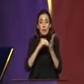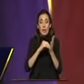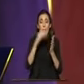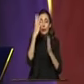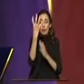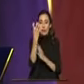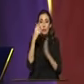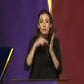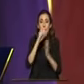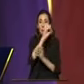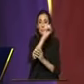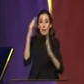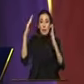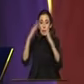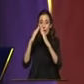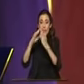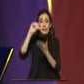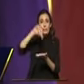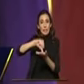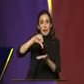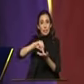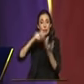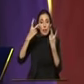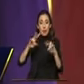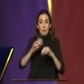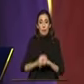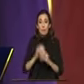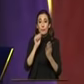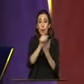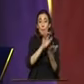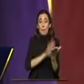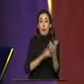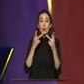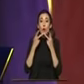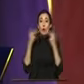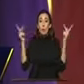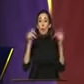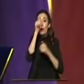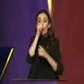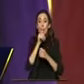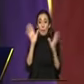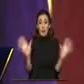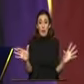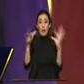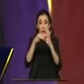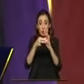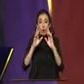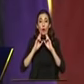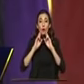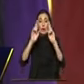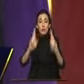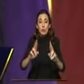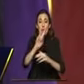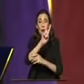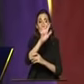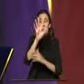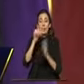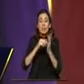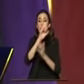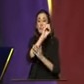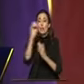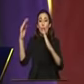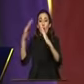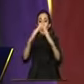urbanas. Y adicionalmente, a través de un proyecto público-privado, se construirán 25.000 viviendas de interés social